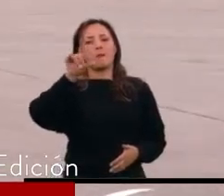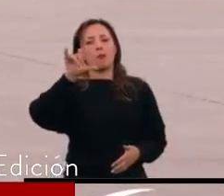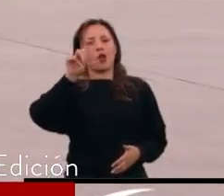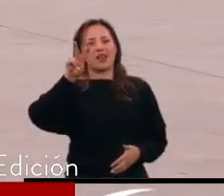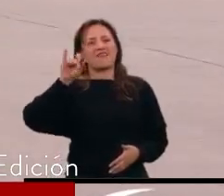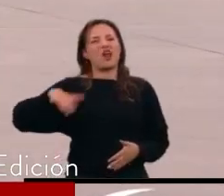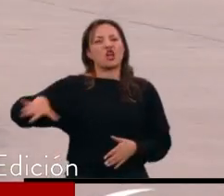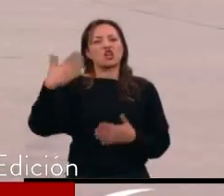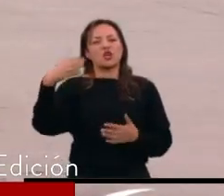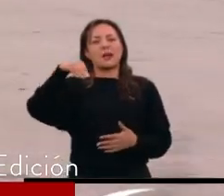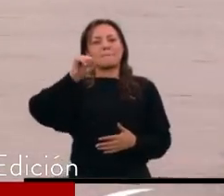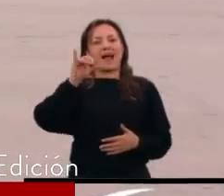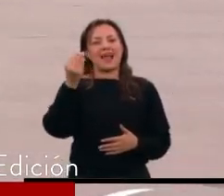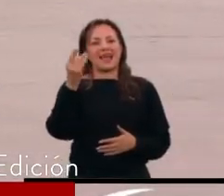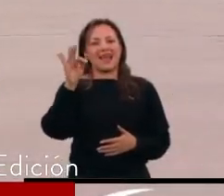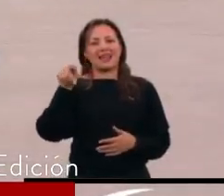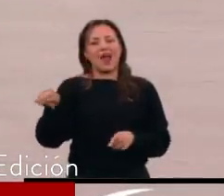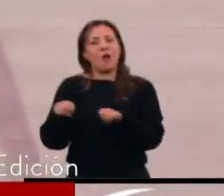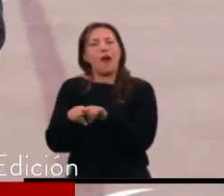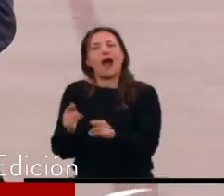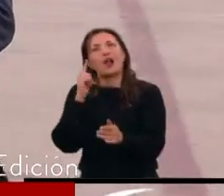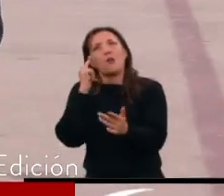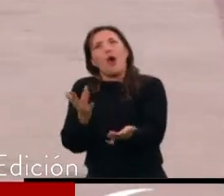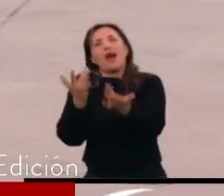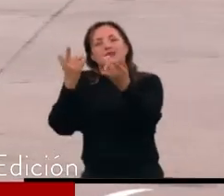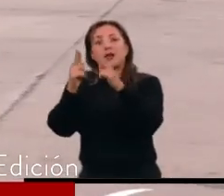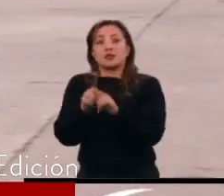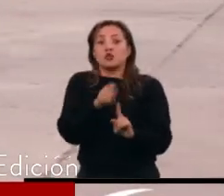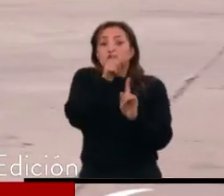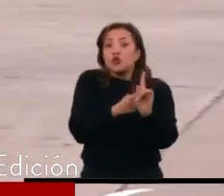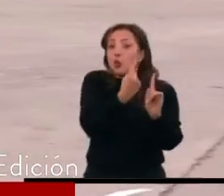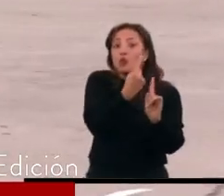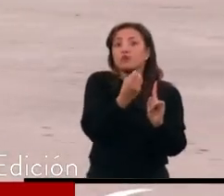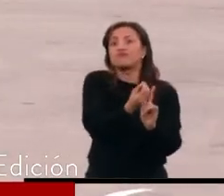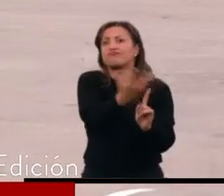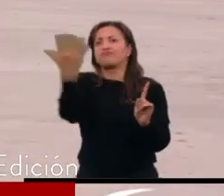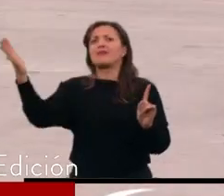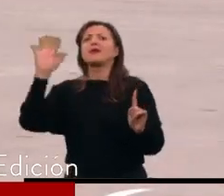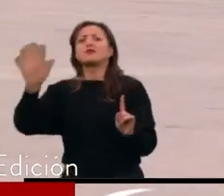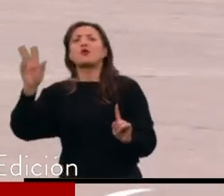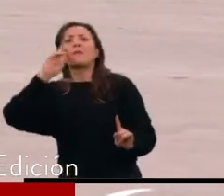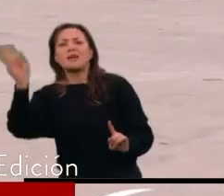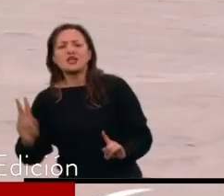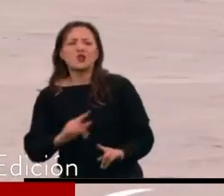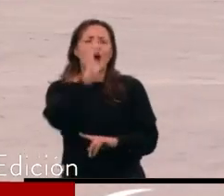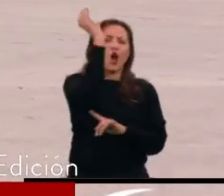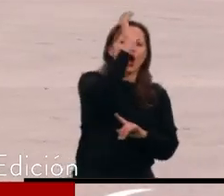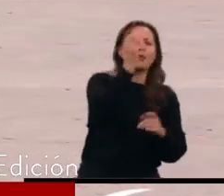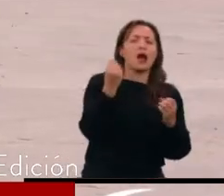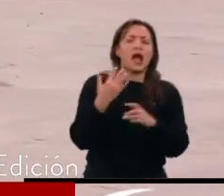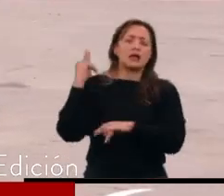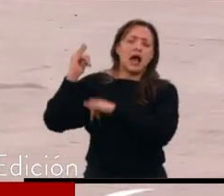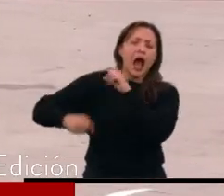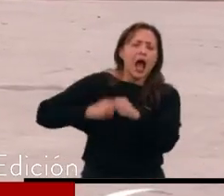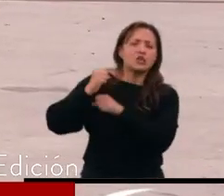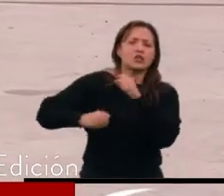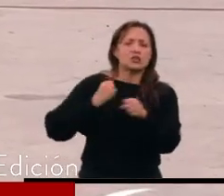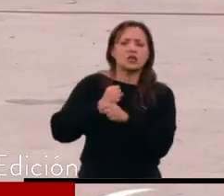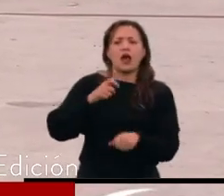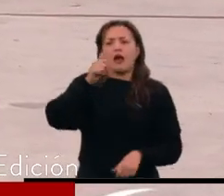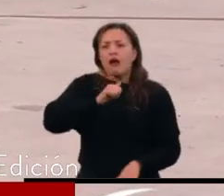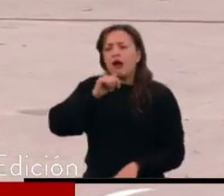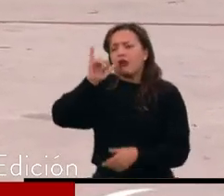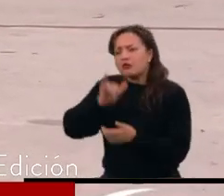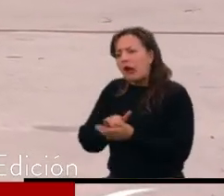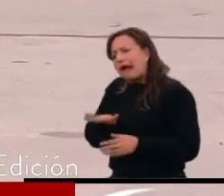no solamente para doña Rosa y sino para miles de colombianos y venezolanos que durante años han sufrido el drama de las trochas hoy